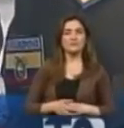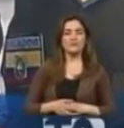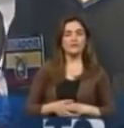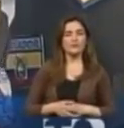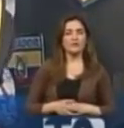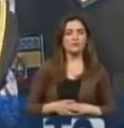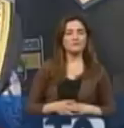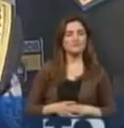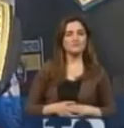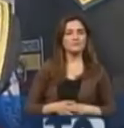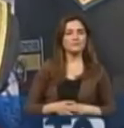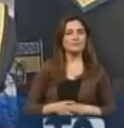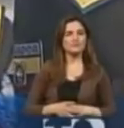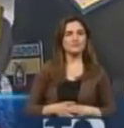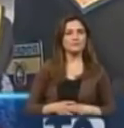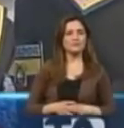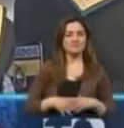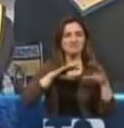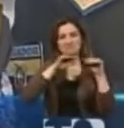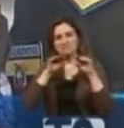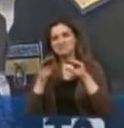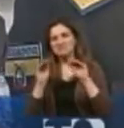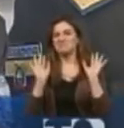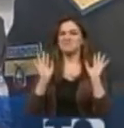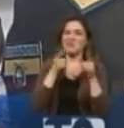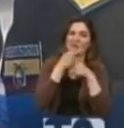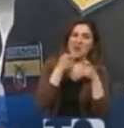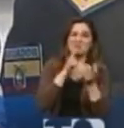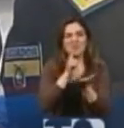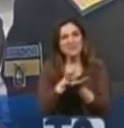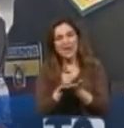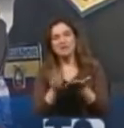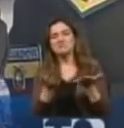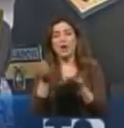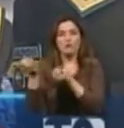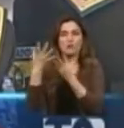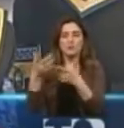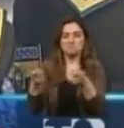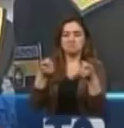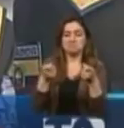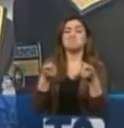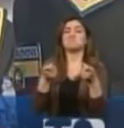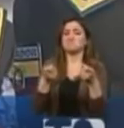otras que se constituyen falsos rumores. Hay informaciones que sí están